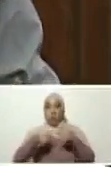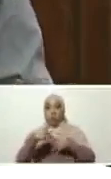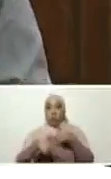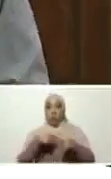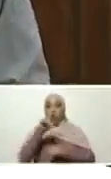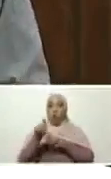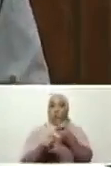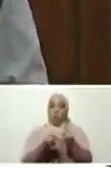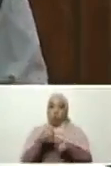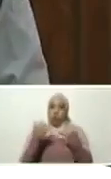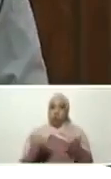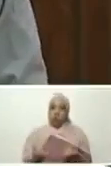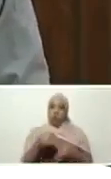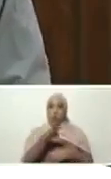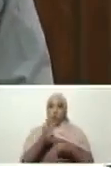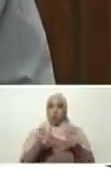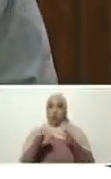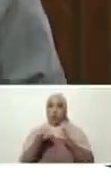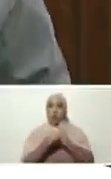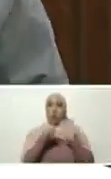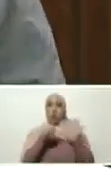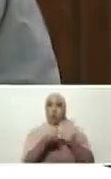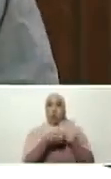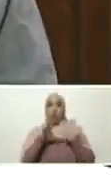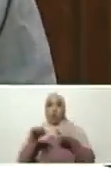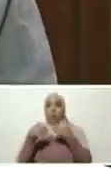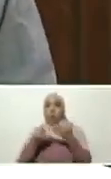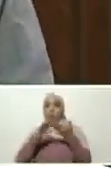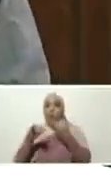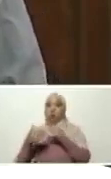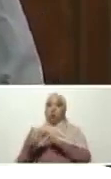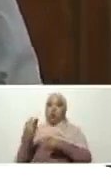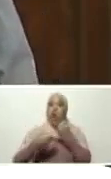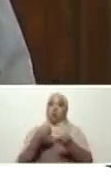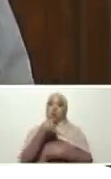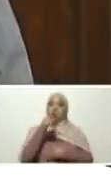consulta a los 49.183 consejos comunales que hay en Venezuela, a los